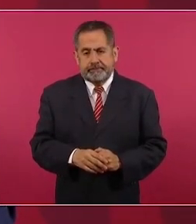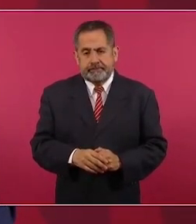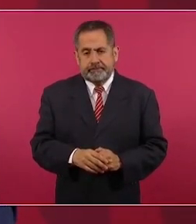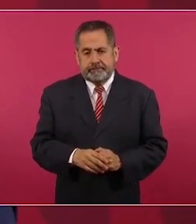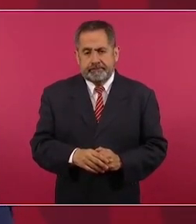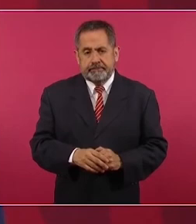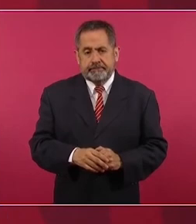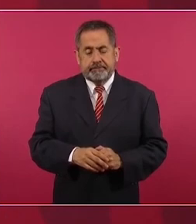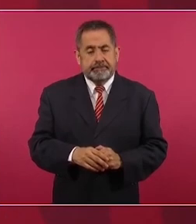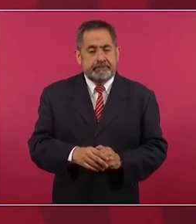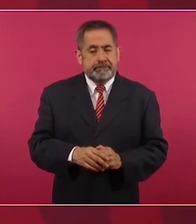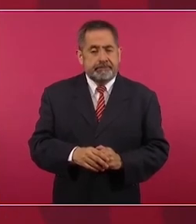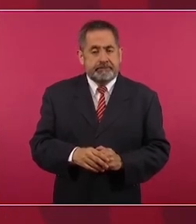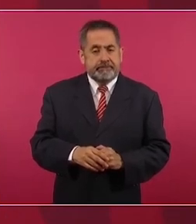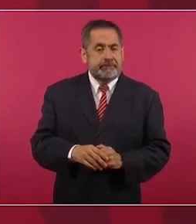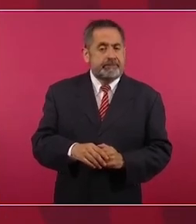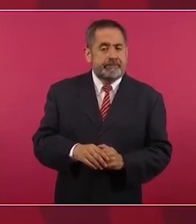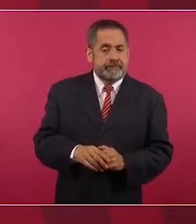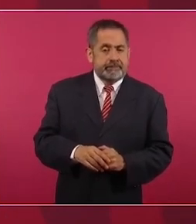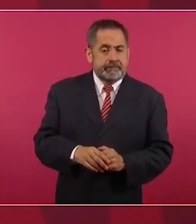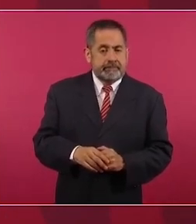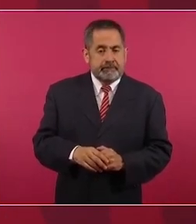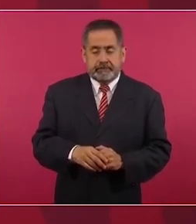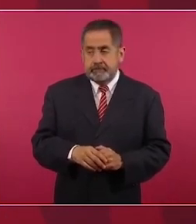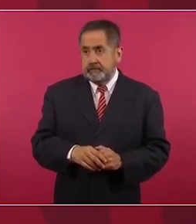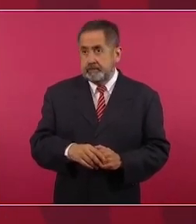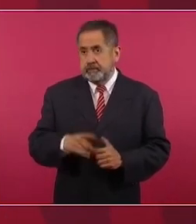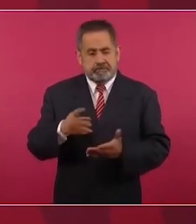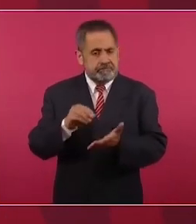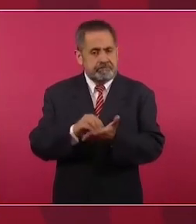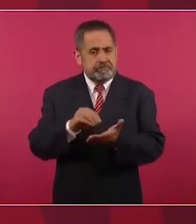Que todavía hay hasta de los